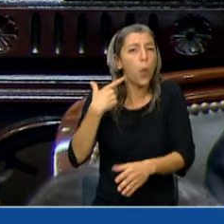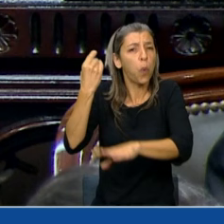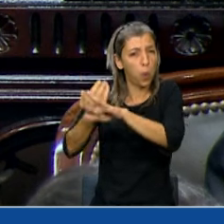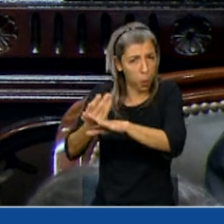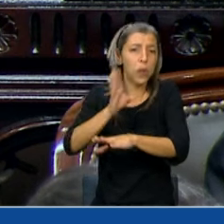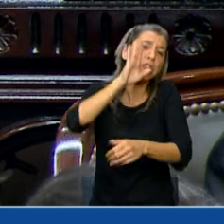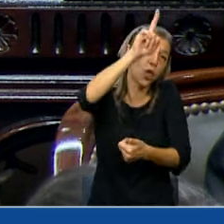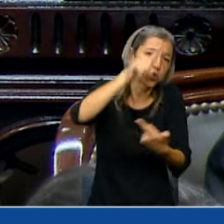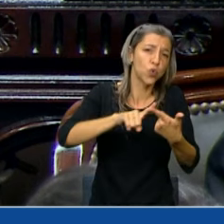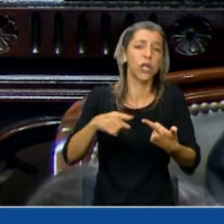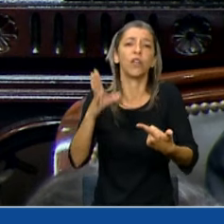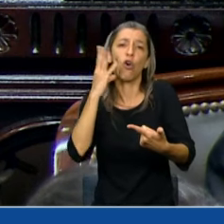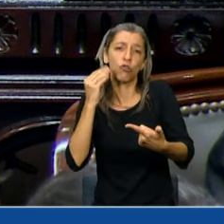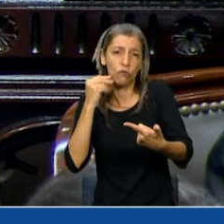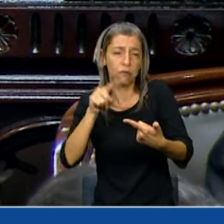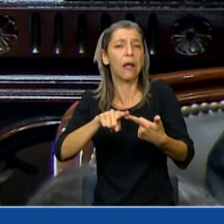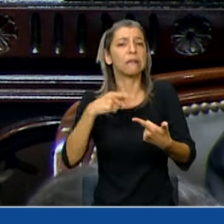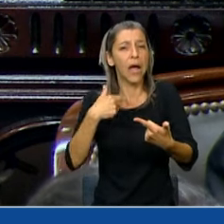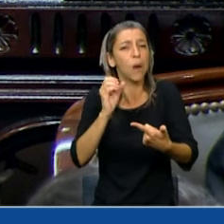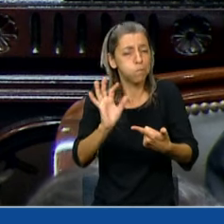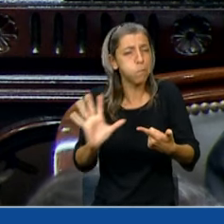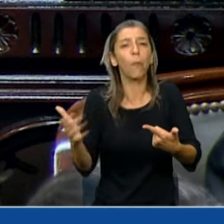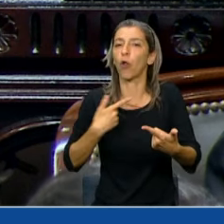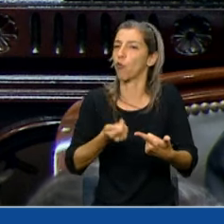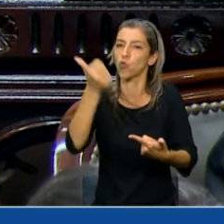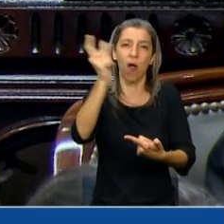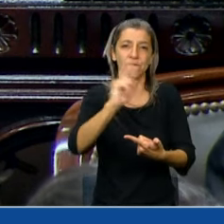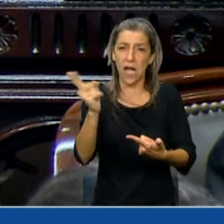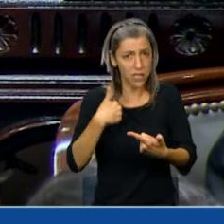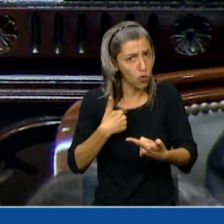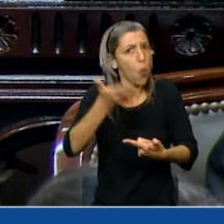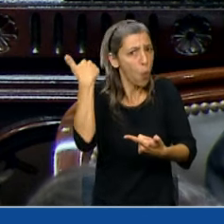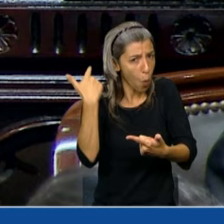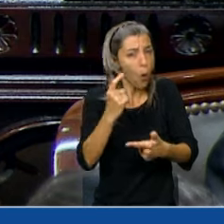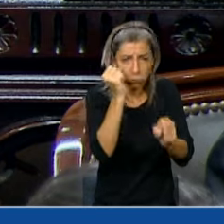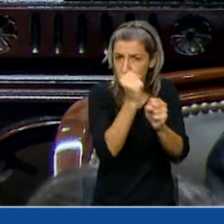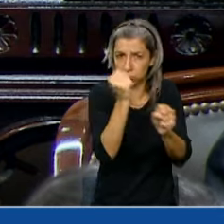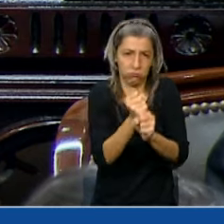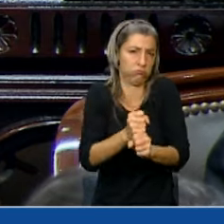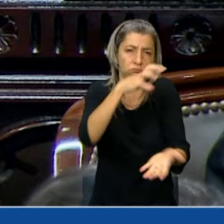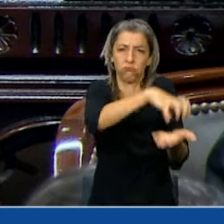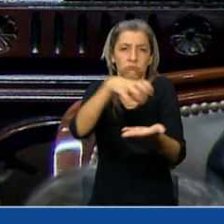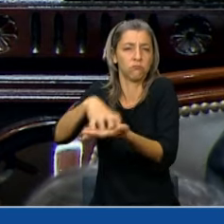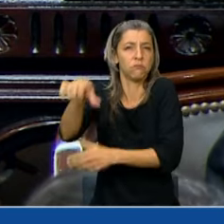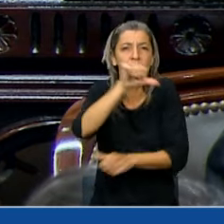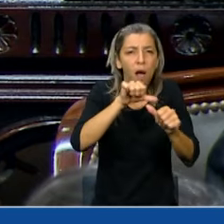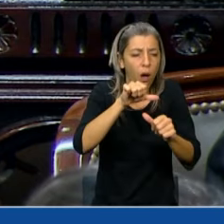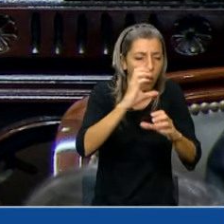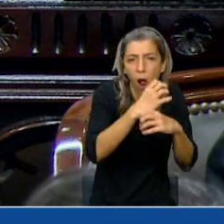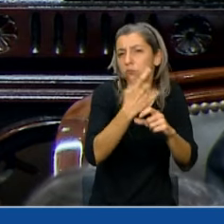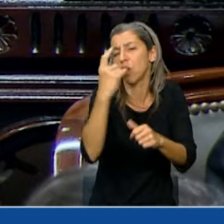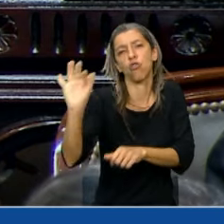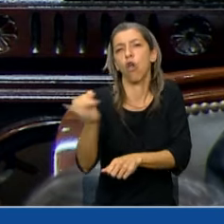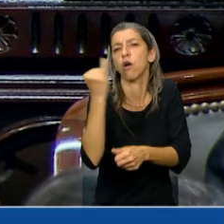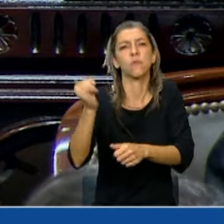Estados Unidos en Inglaterra y me iba bien trabajaba en los mejores lugares de mi especialidad en los mejores laboratorios de mi